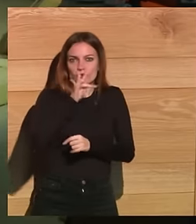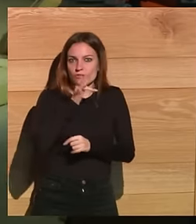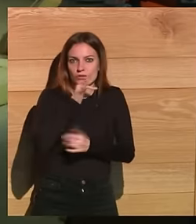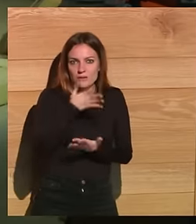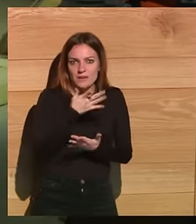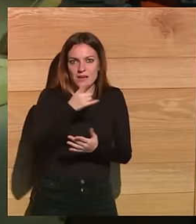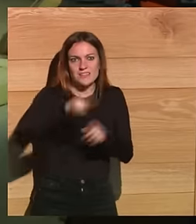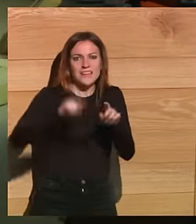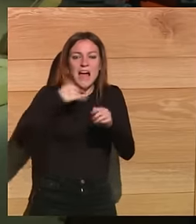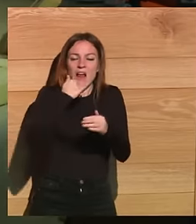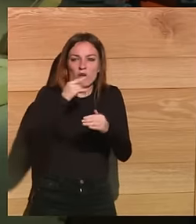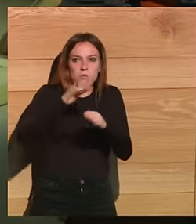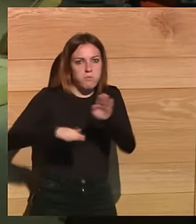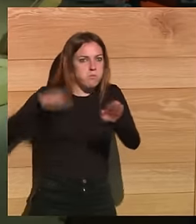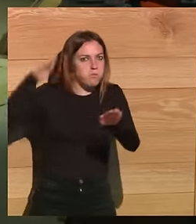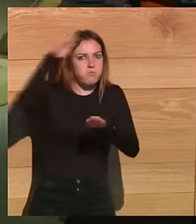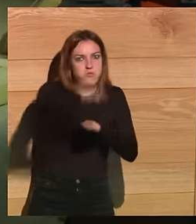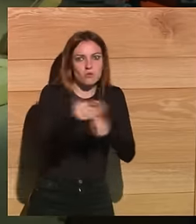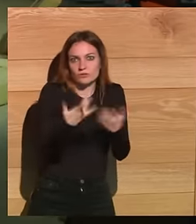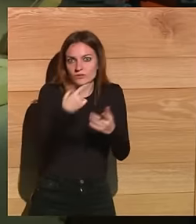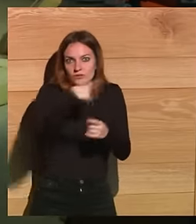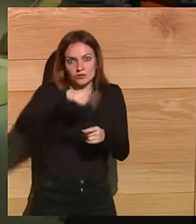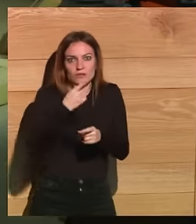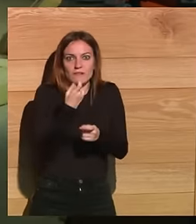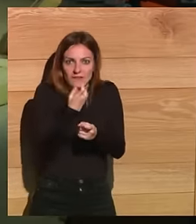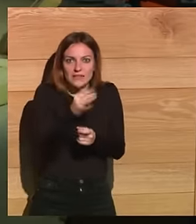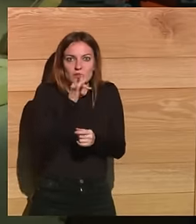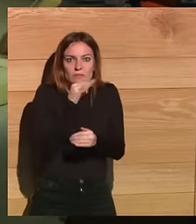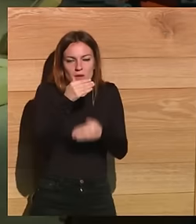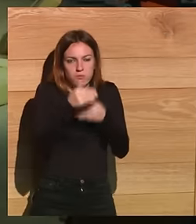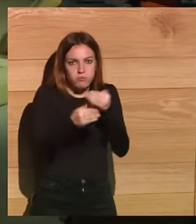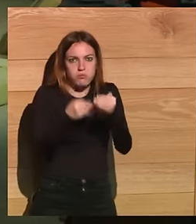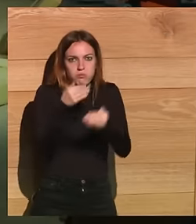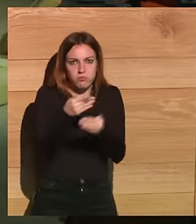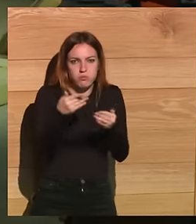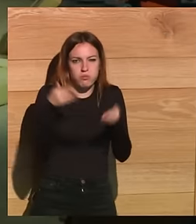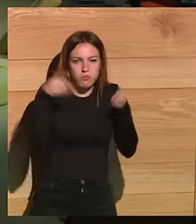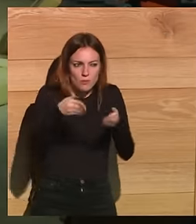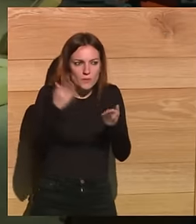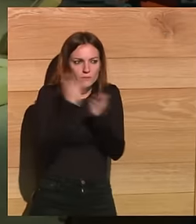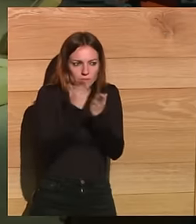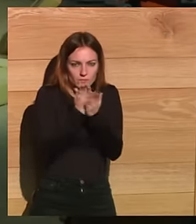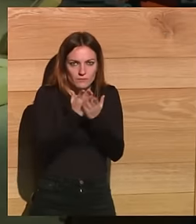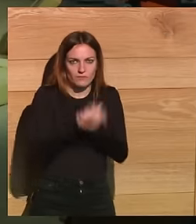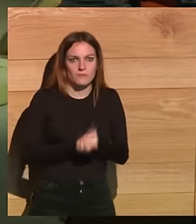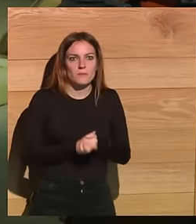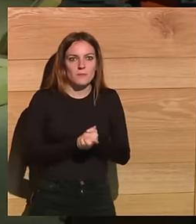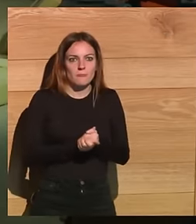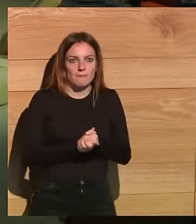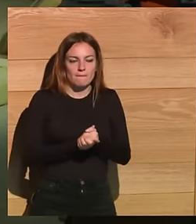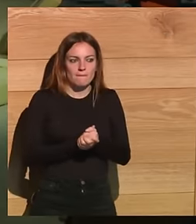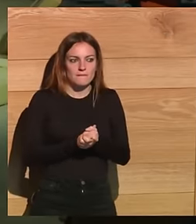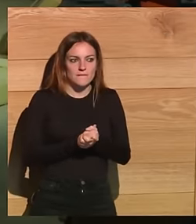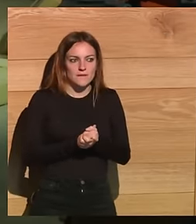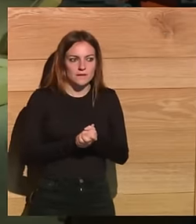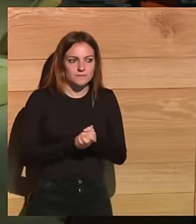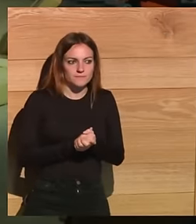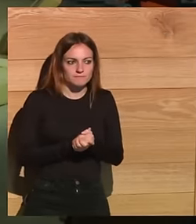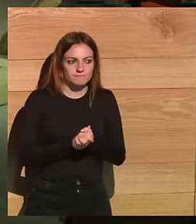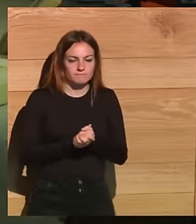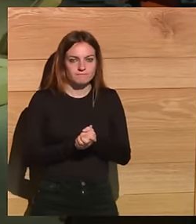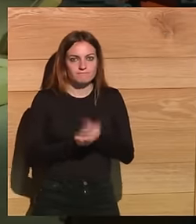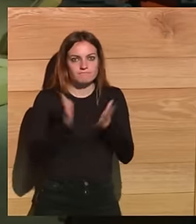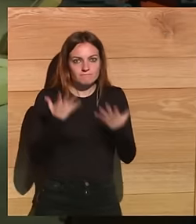puntos intermedios. Entonces, yo os he mostrado una neurona a la que le gustaba Luke Skywalker.